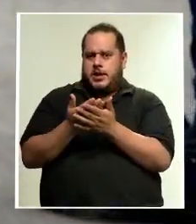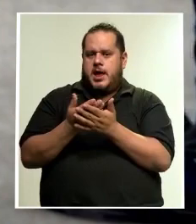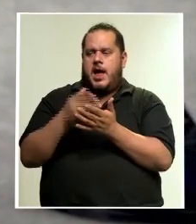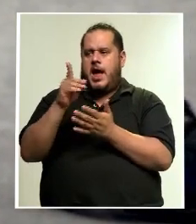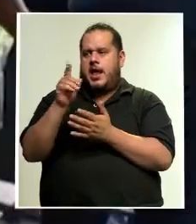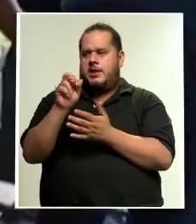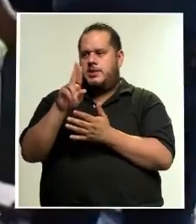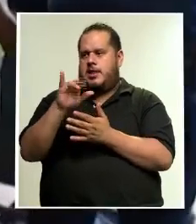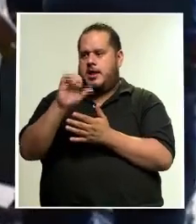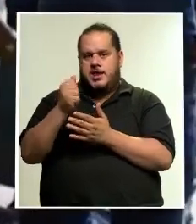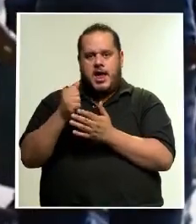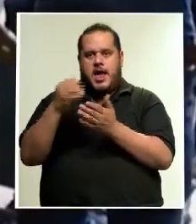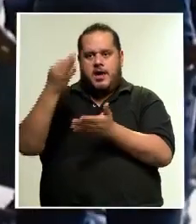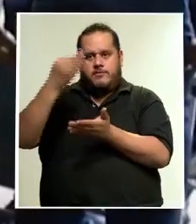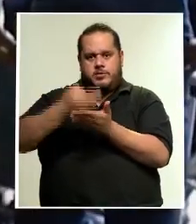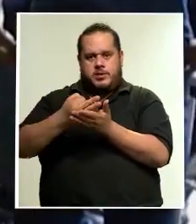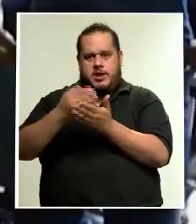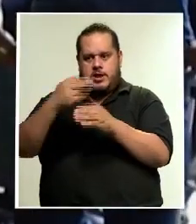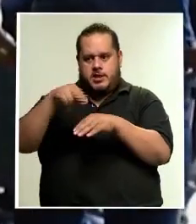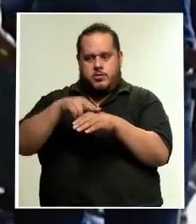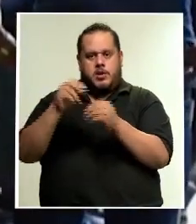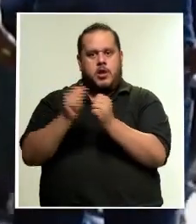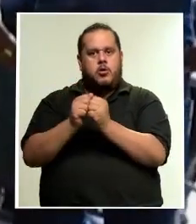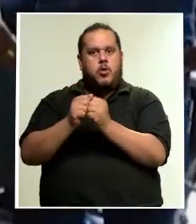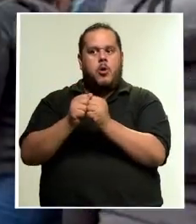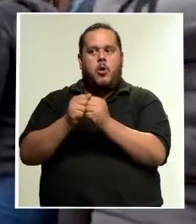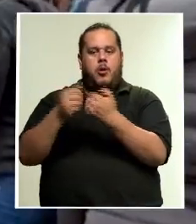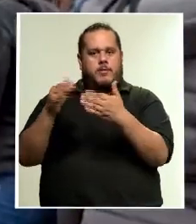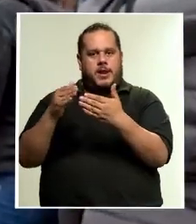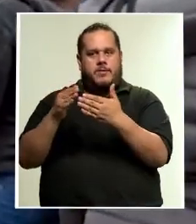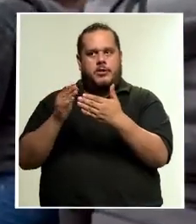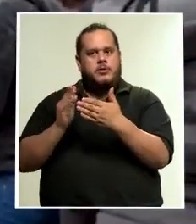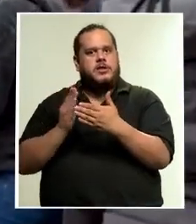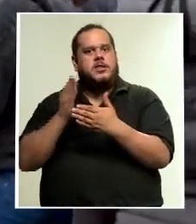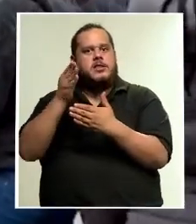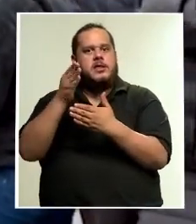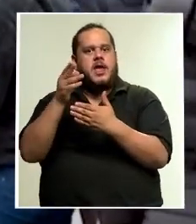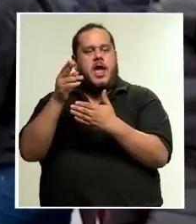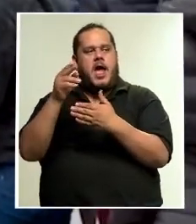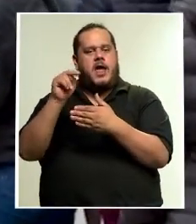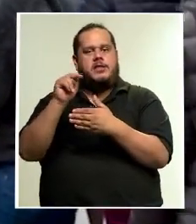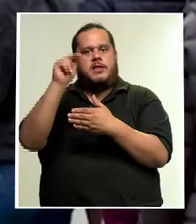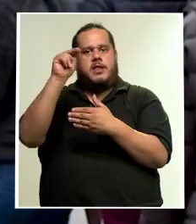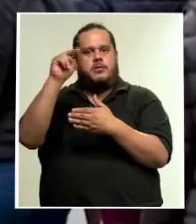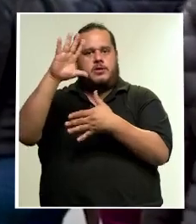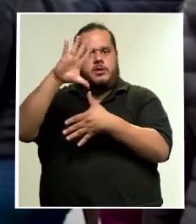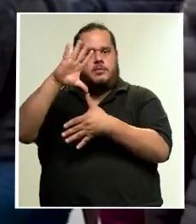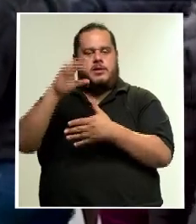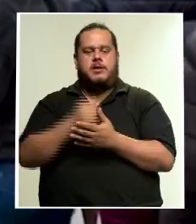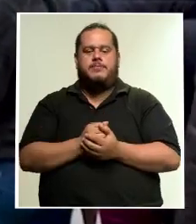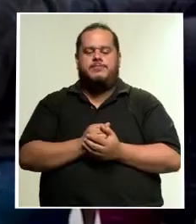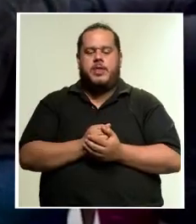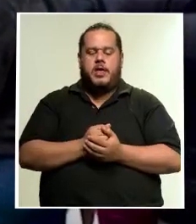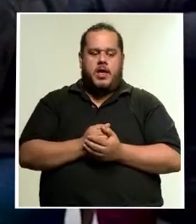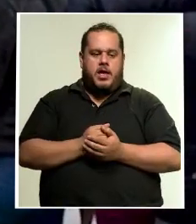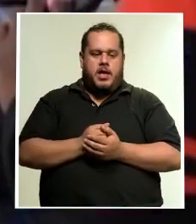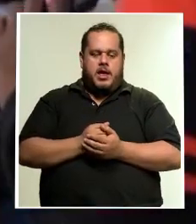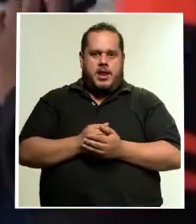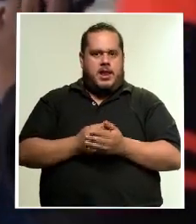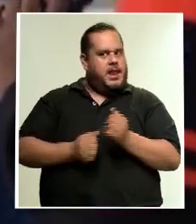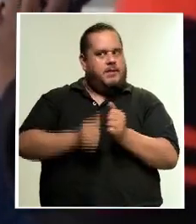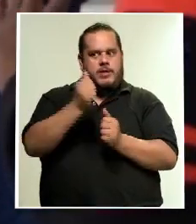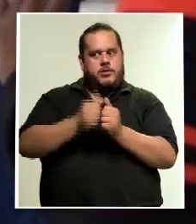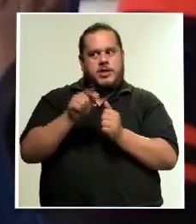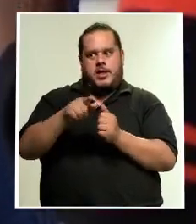Darién, frontera natural con Panamá, donde continúan su viaje hacia Norteamérica. La mayoría de estas personas